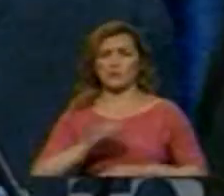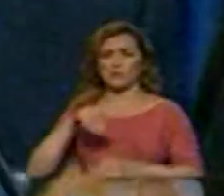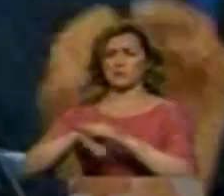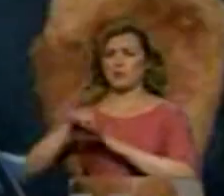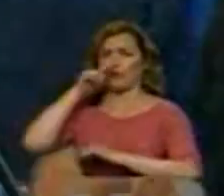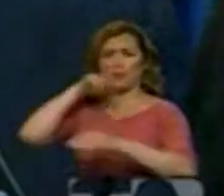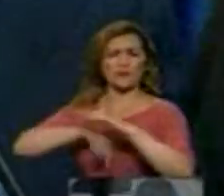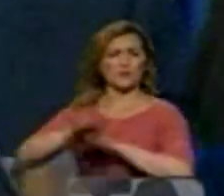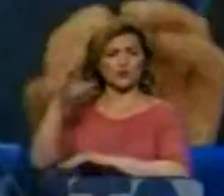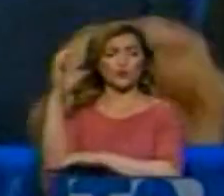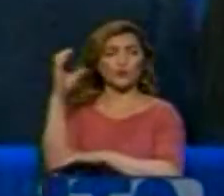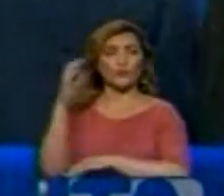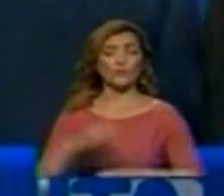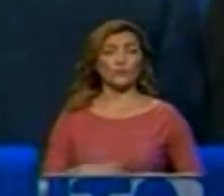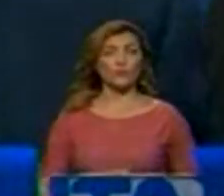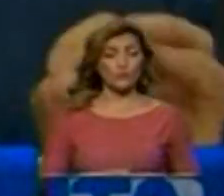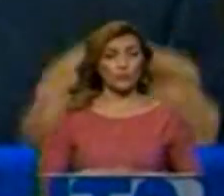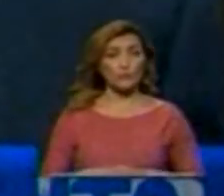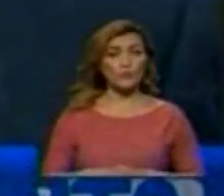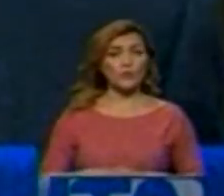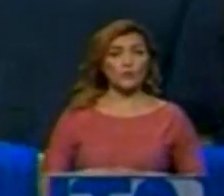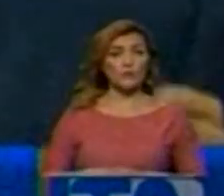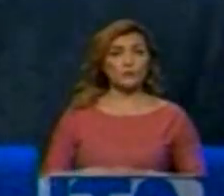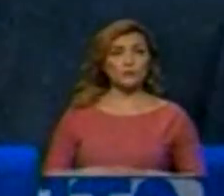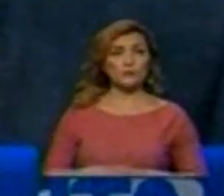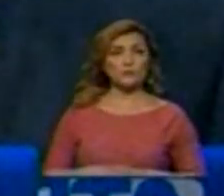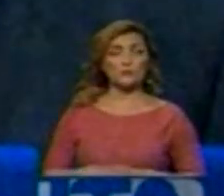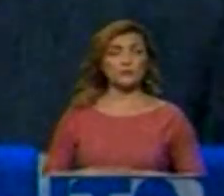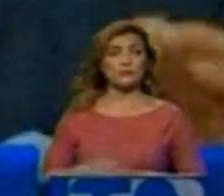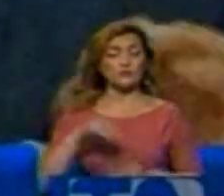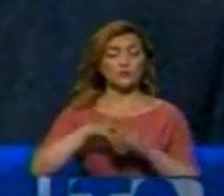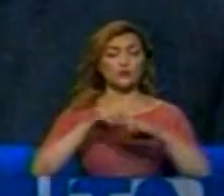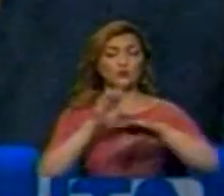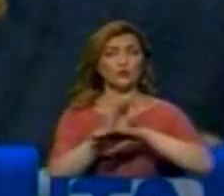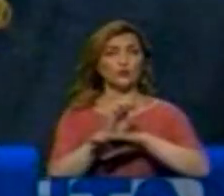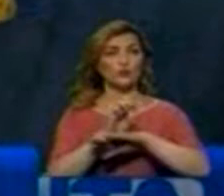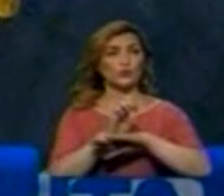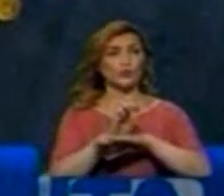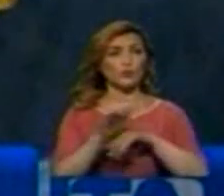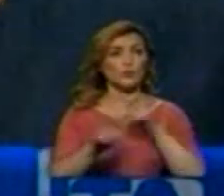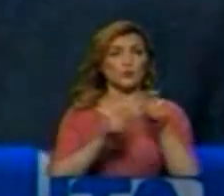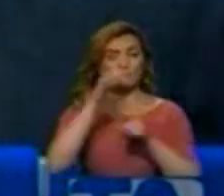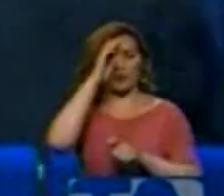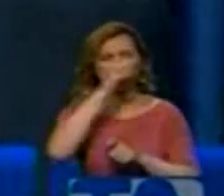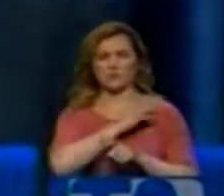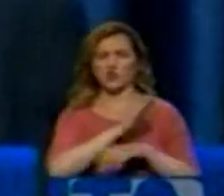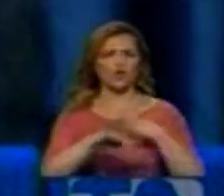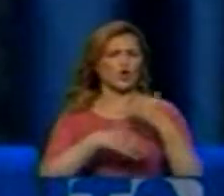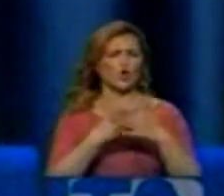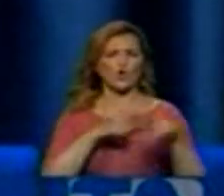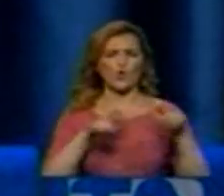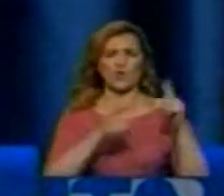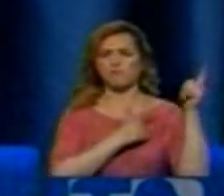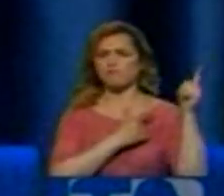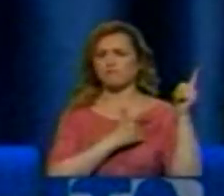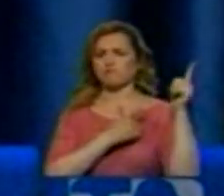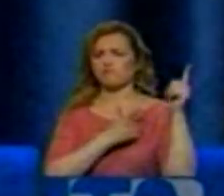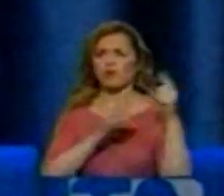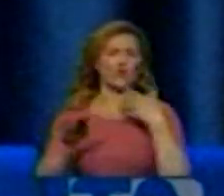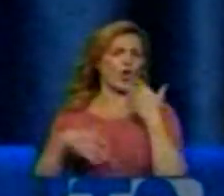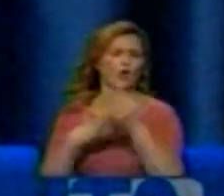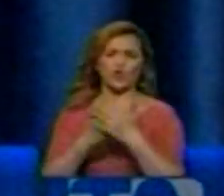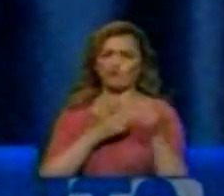lugar, por recóndito que sea, en el territorio nacional en donde no estén presentes las Fuerzas Armadas. Por esta